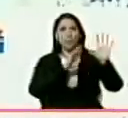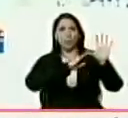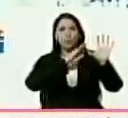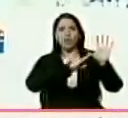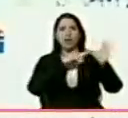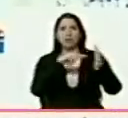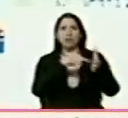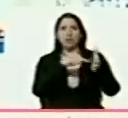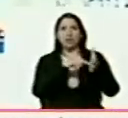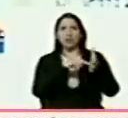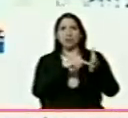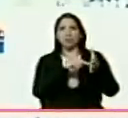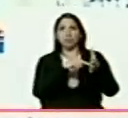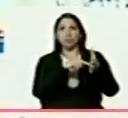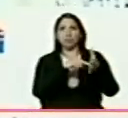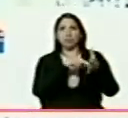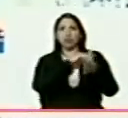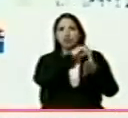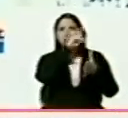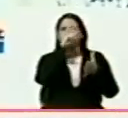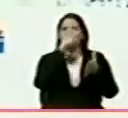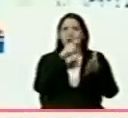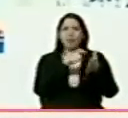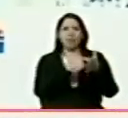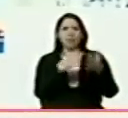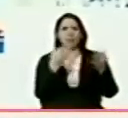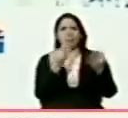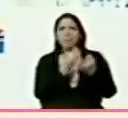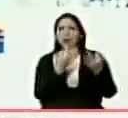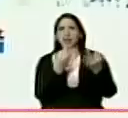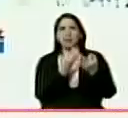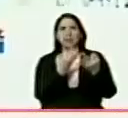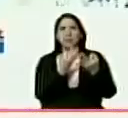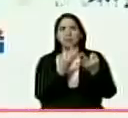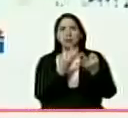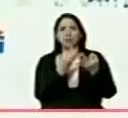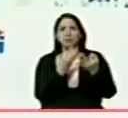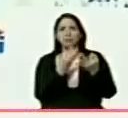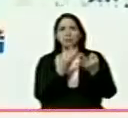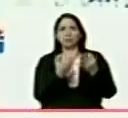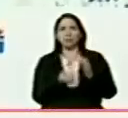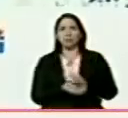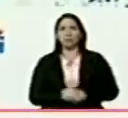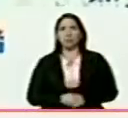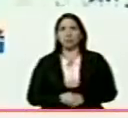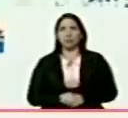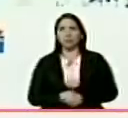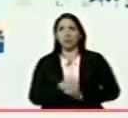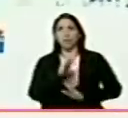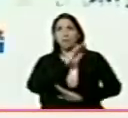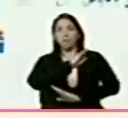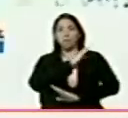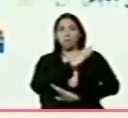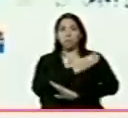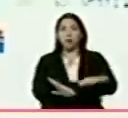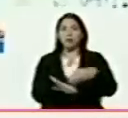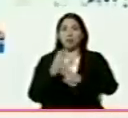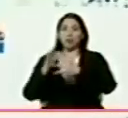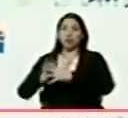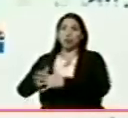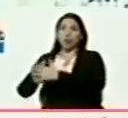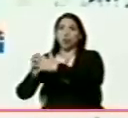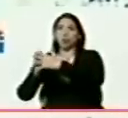siria, totalmente y para siempre y antes, las fuerzas